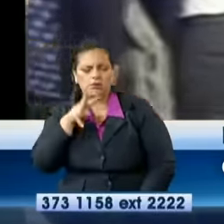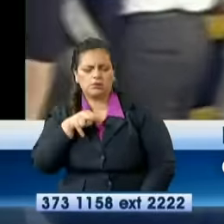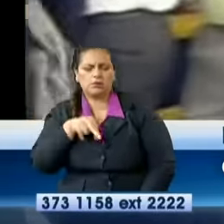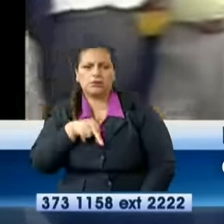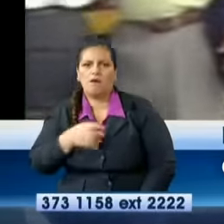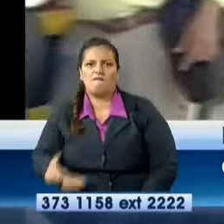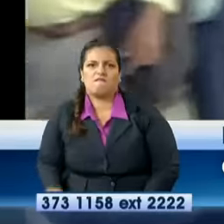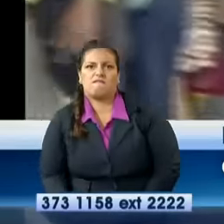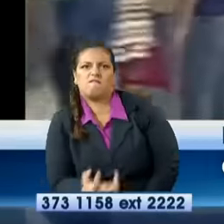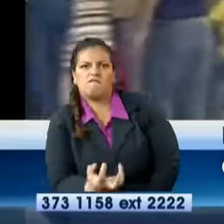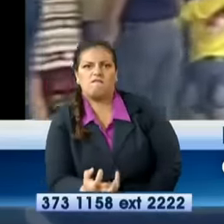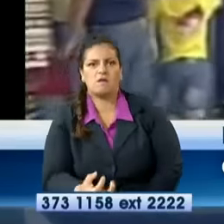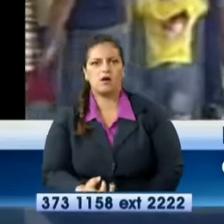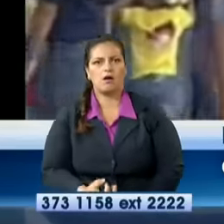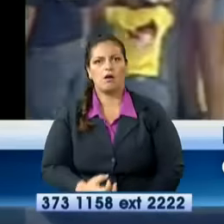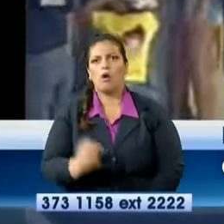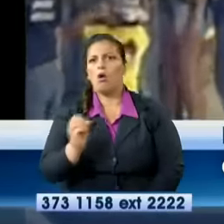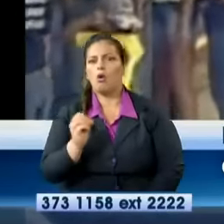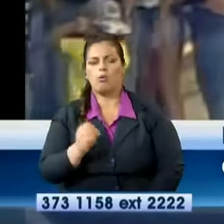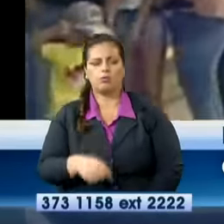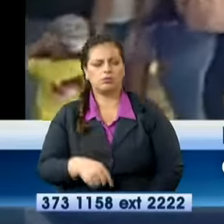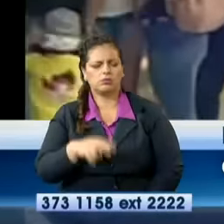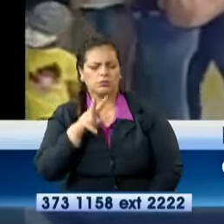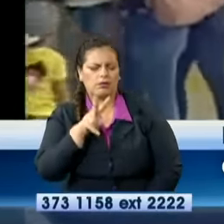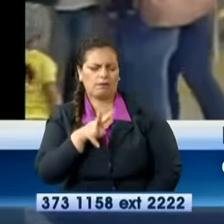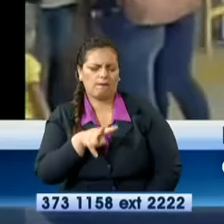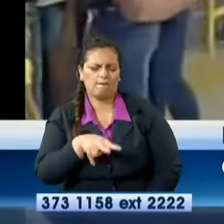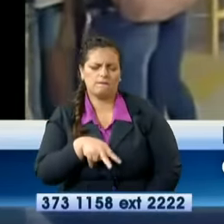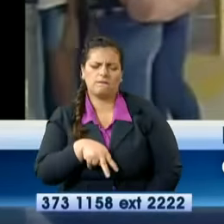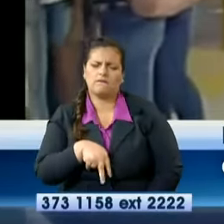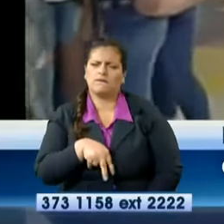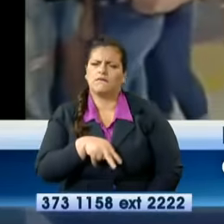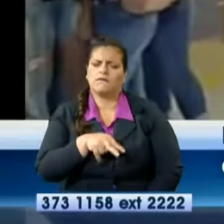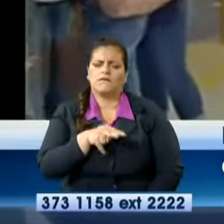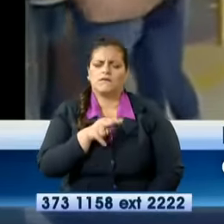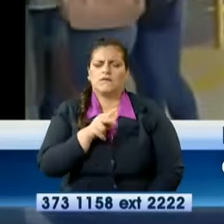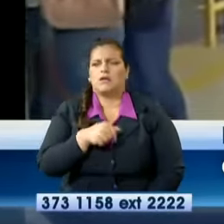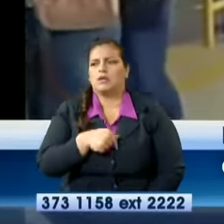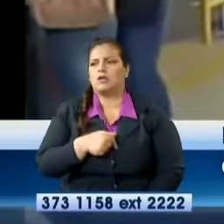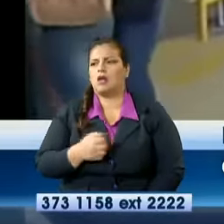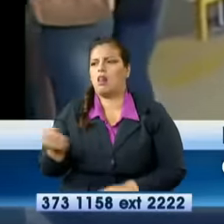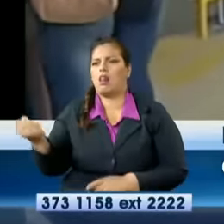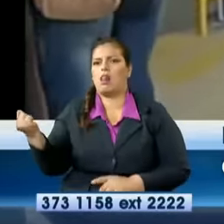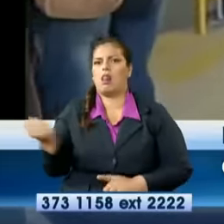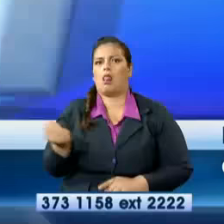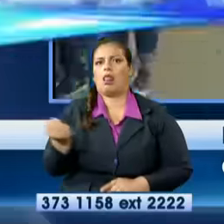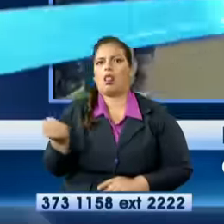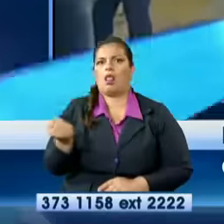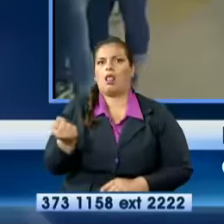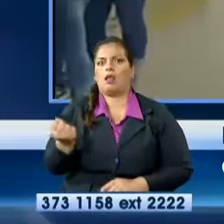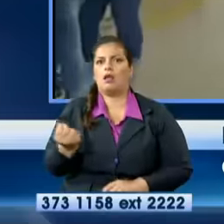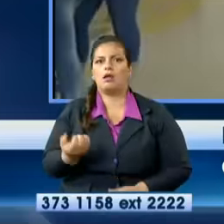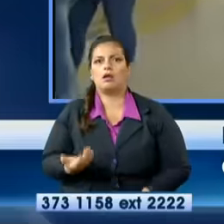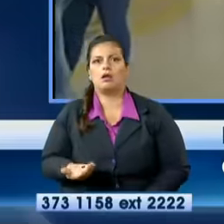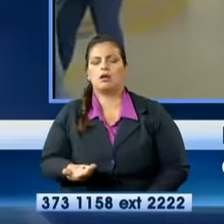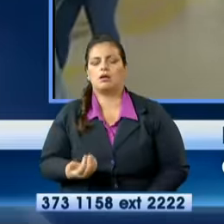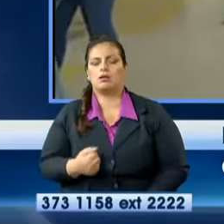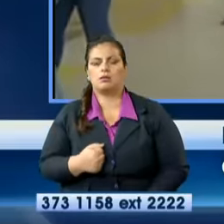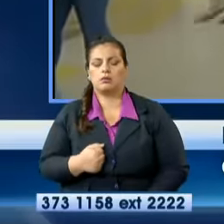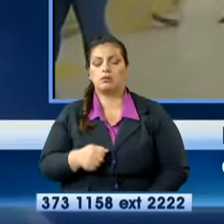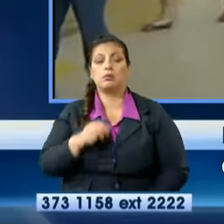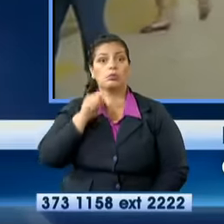es nuestra madre, no es nuestra hija, no es nuestra hermana, nuestra esposa, no es familiar nuestro. Pero si fuese, sí me